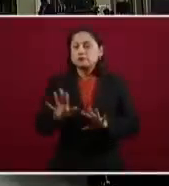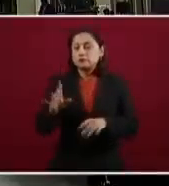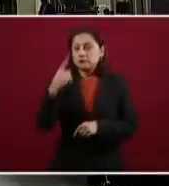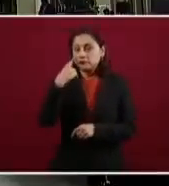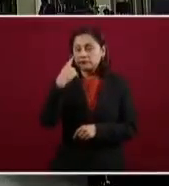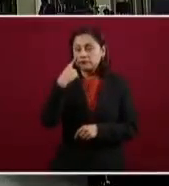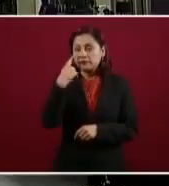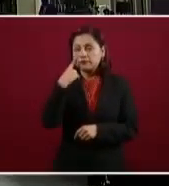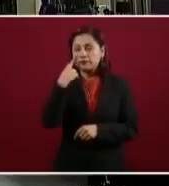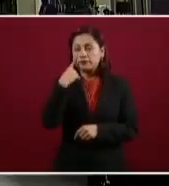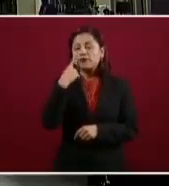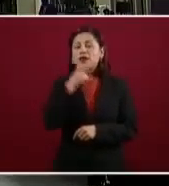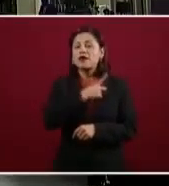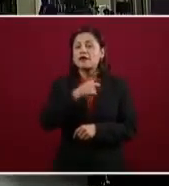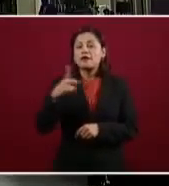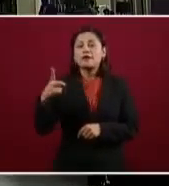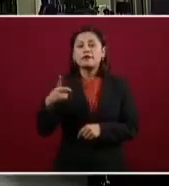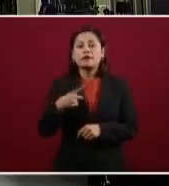conciliar